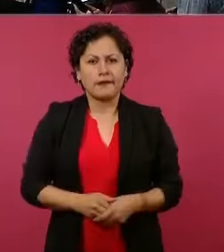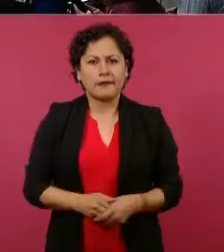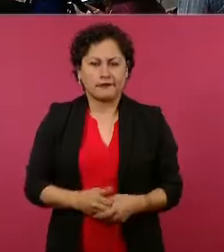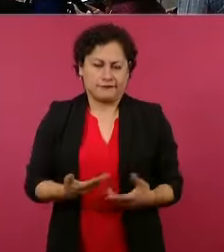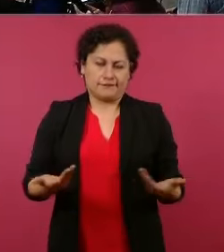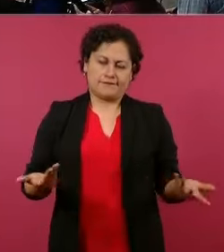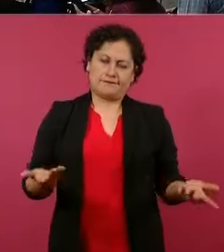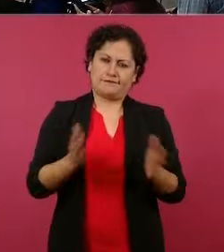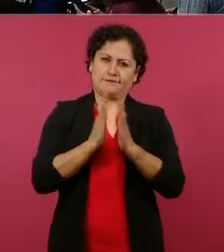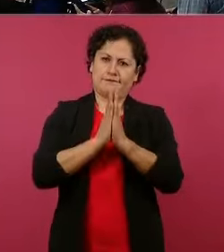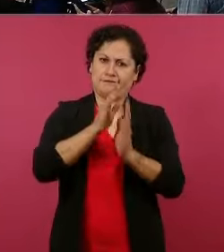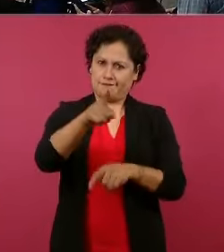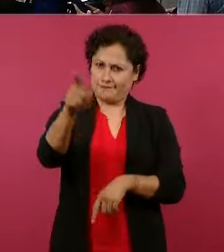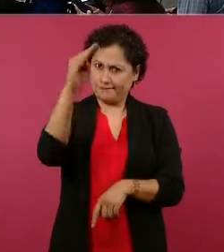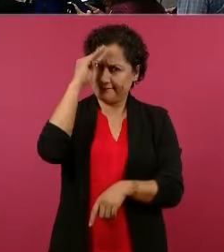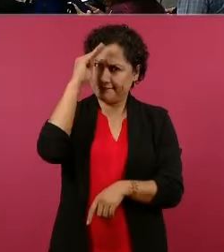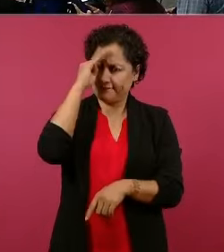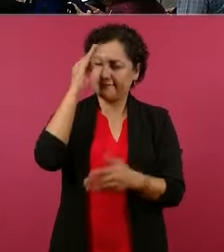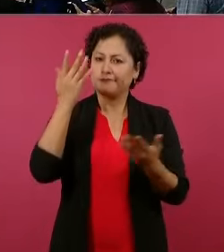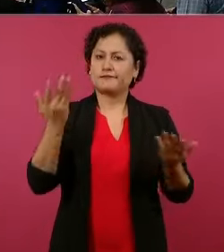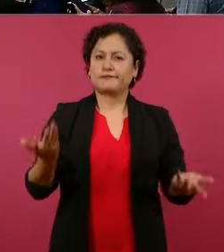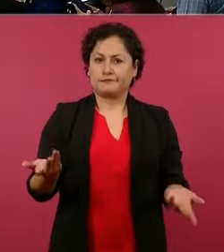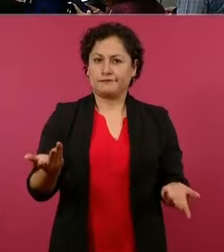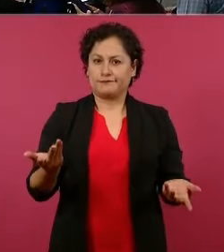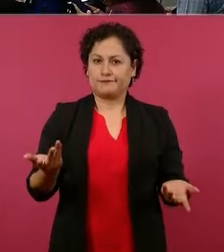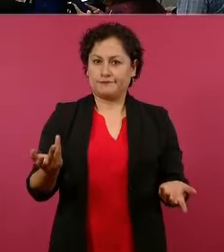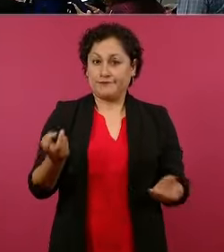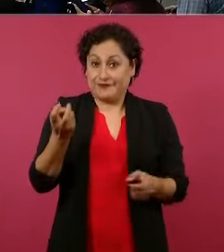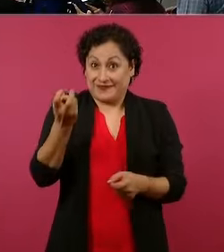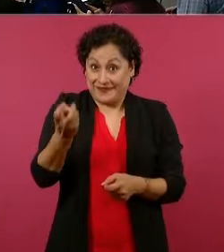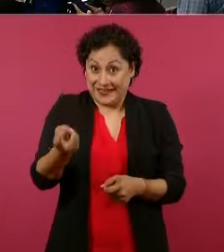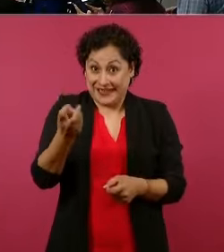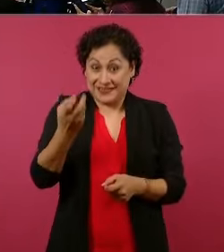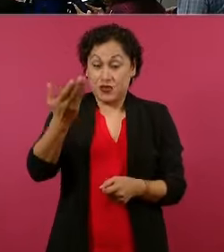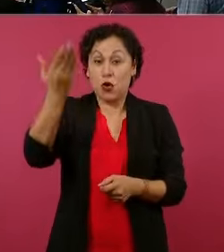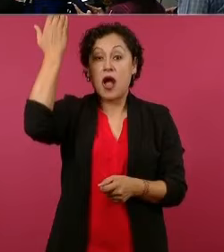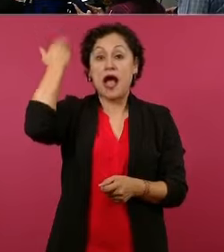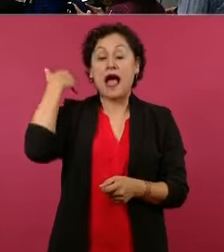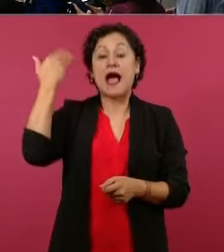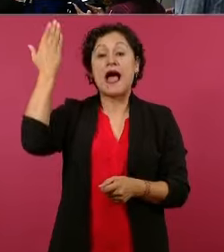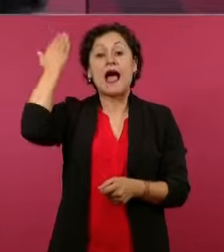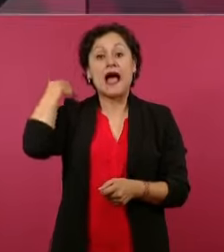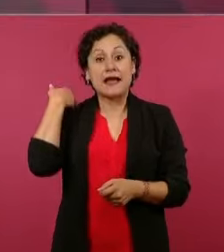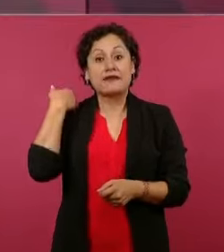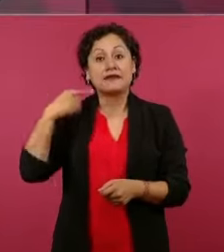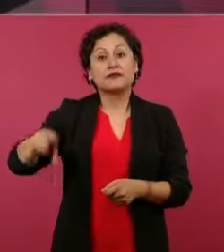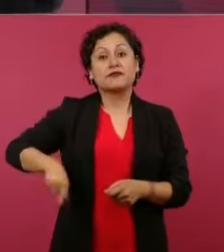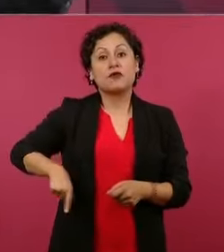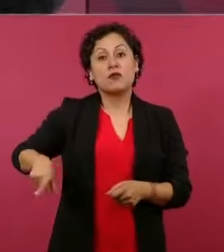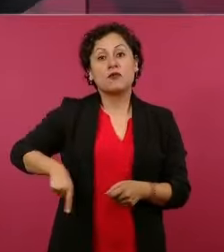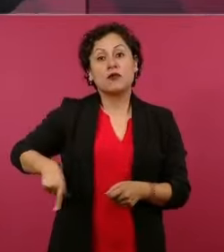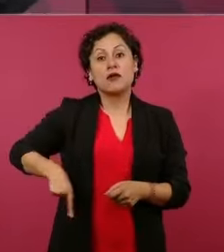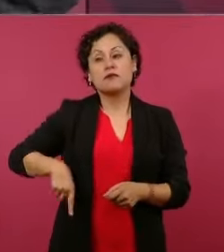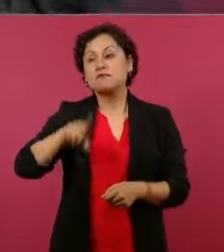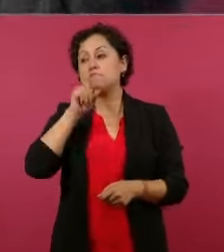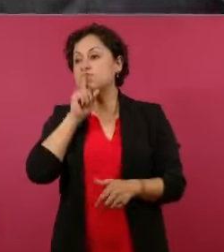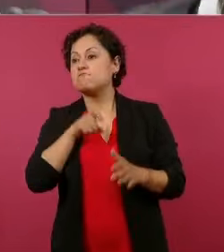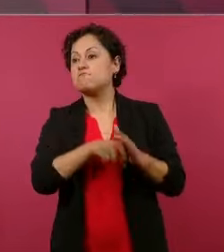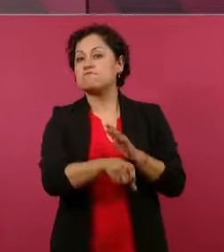imagínense entonces Los Altos funcionarios públicos estaban colmados de atenciones de